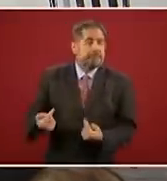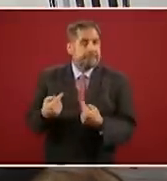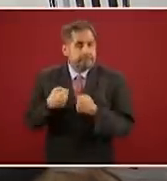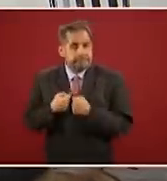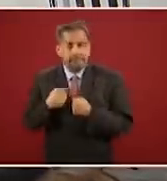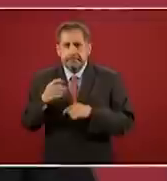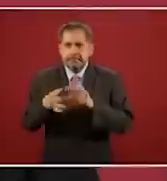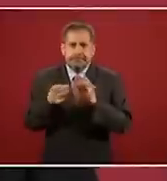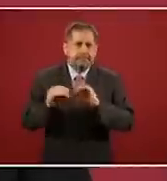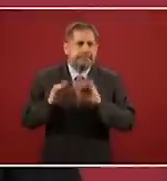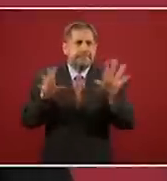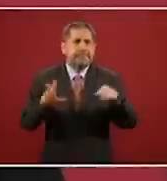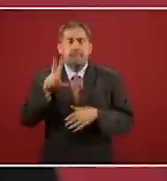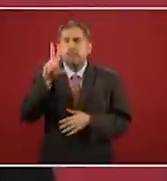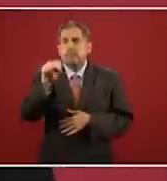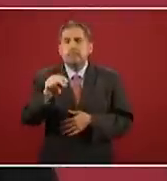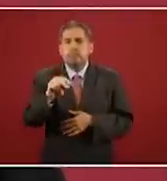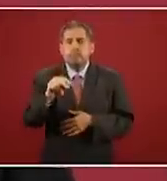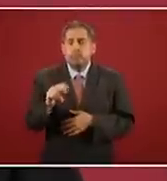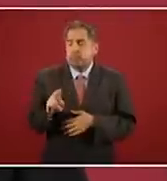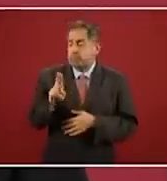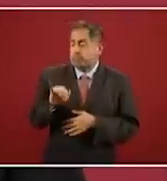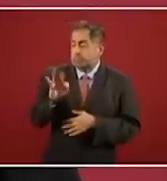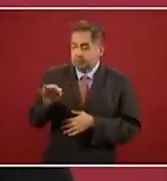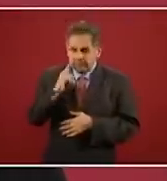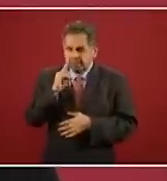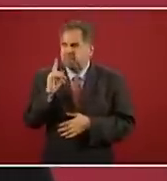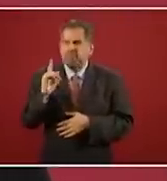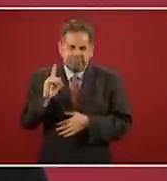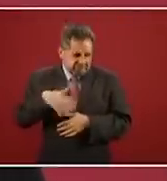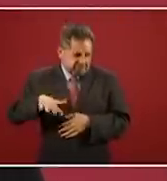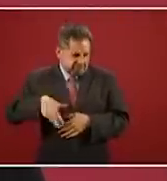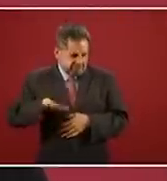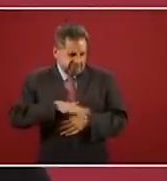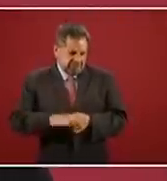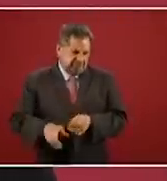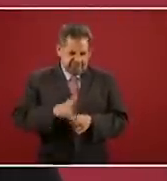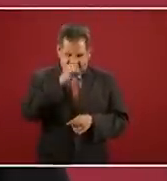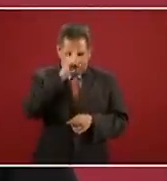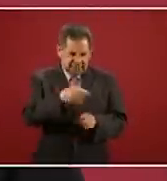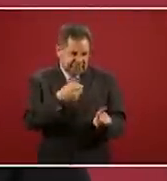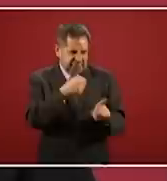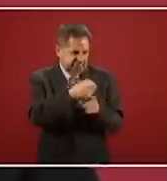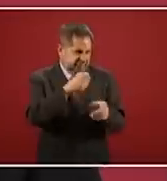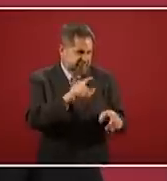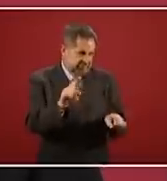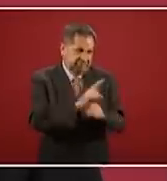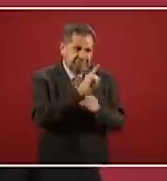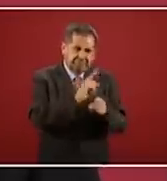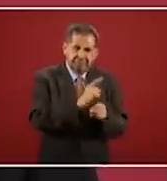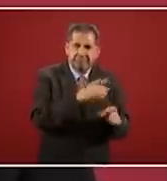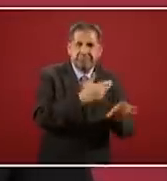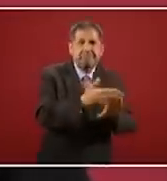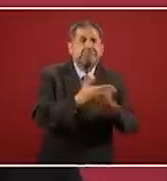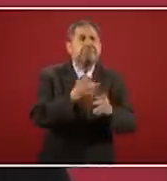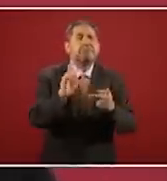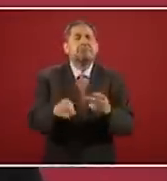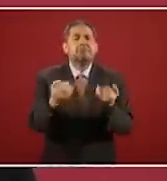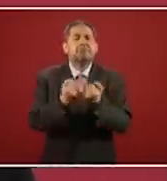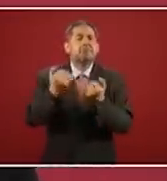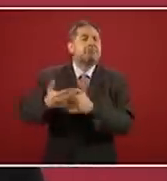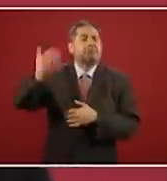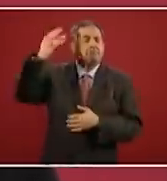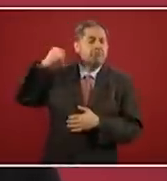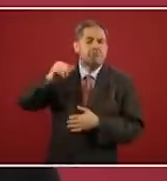Obrador es muy clara, es no utilizar a las instituciones como mecanismos de golpeteo político como fueron en el pasado y mantener